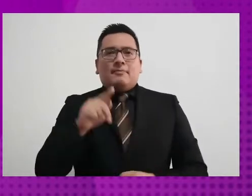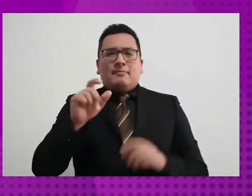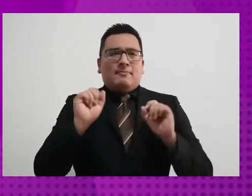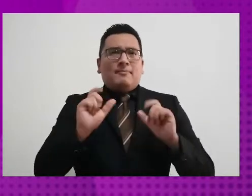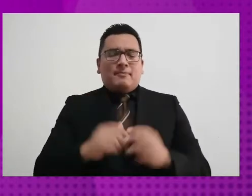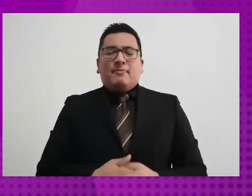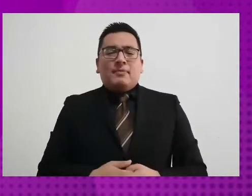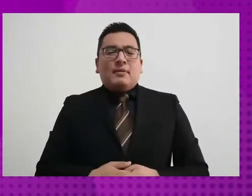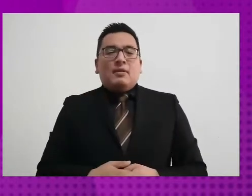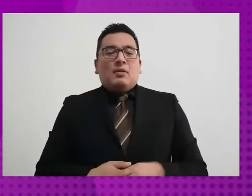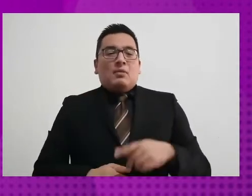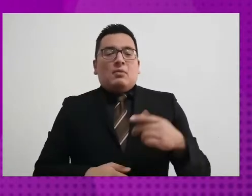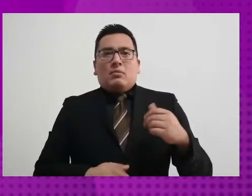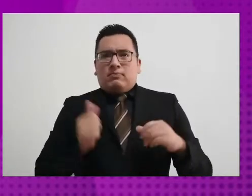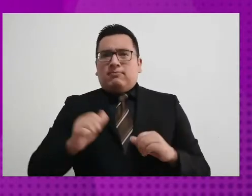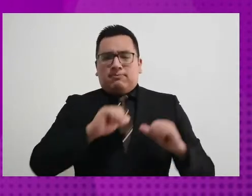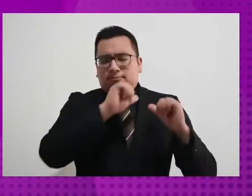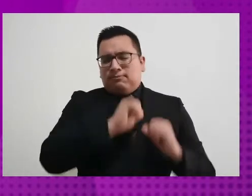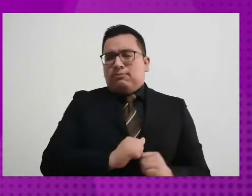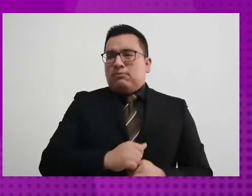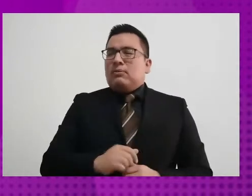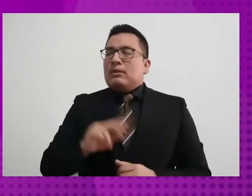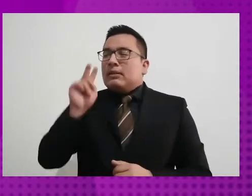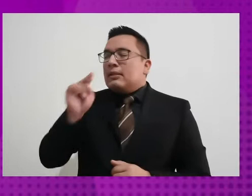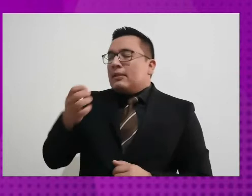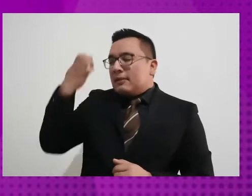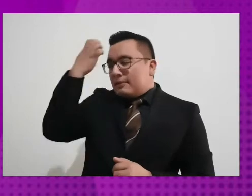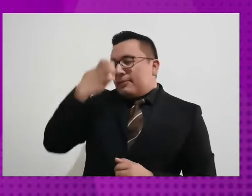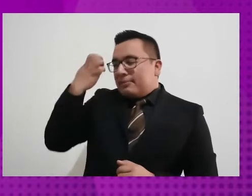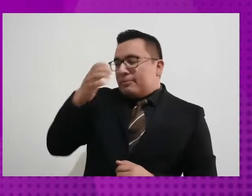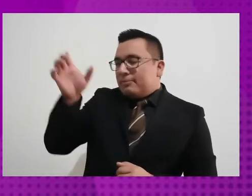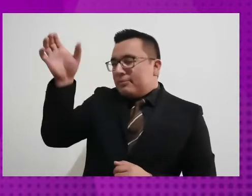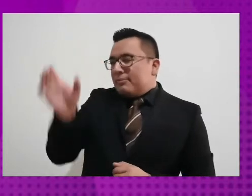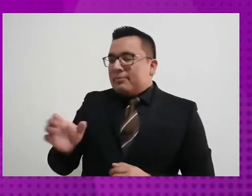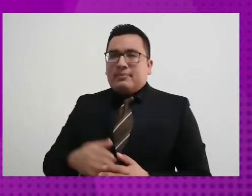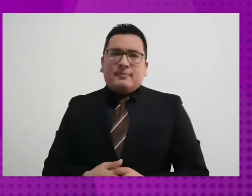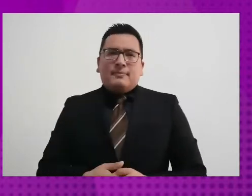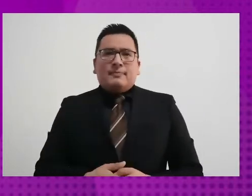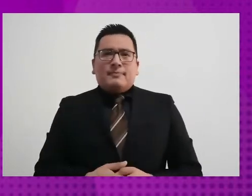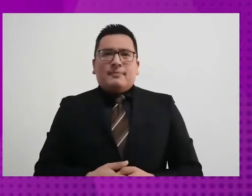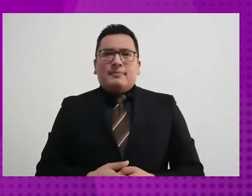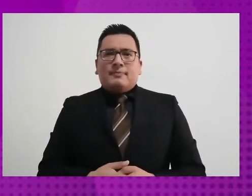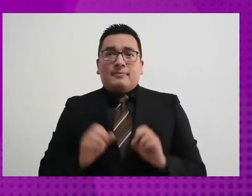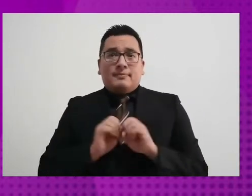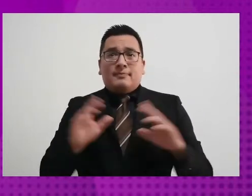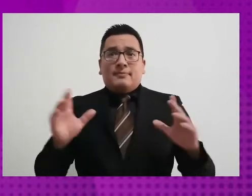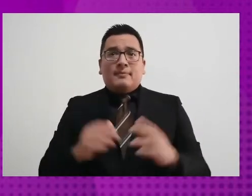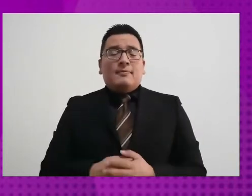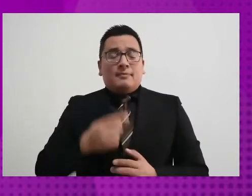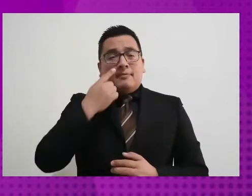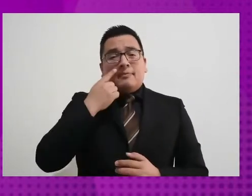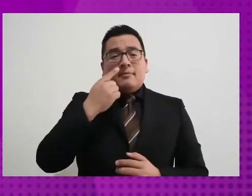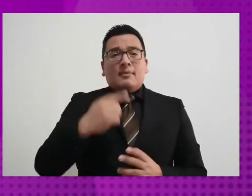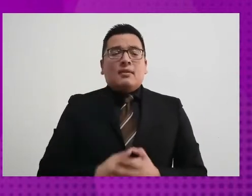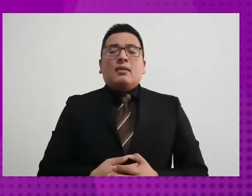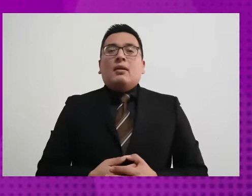adicional para determinar sobre la elegibilidad de una persona a un cargo de elección popular. Sin duda, bueno, esta